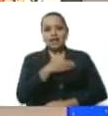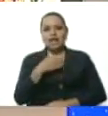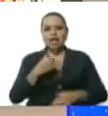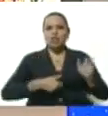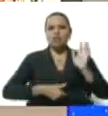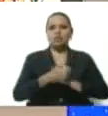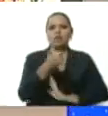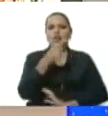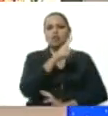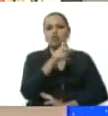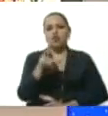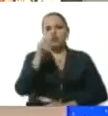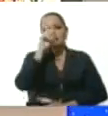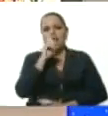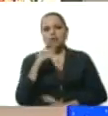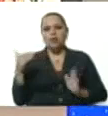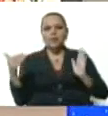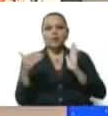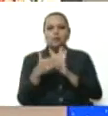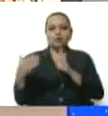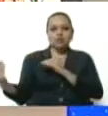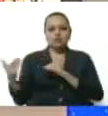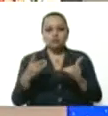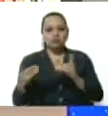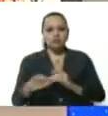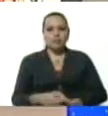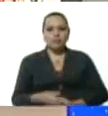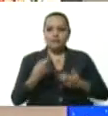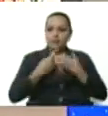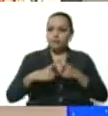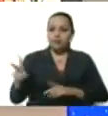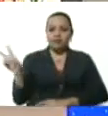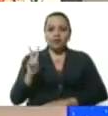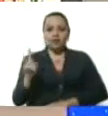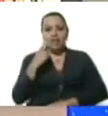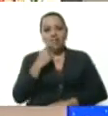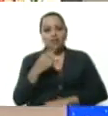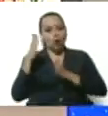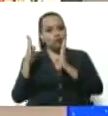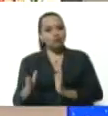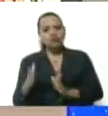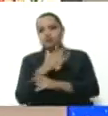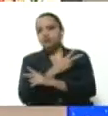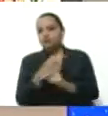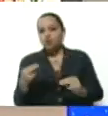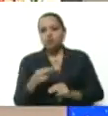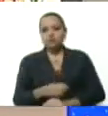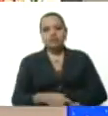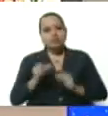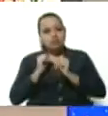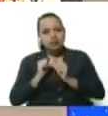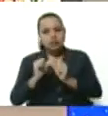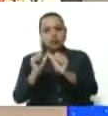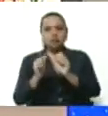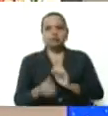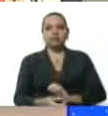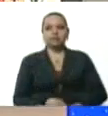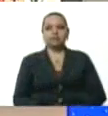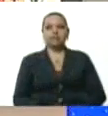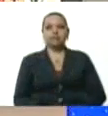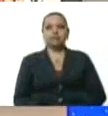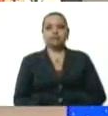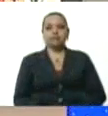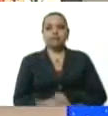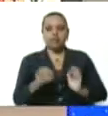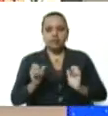un periodo más de pausa en las negociaciones. Y fue Venezuela quien se plantó y dijo, no, sigamos. Y entonces